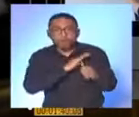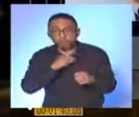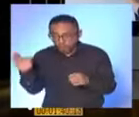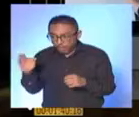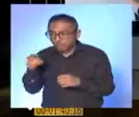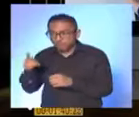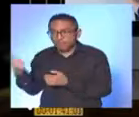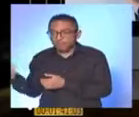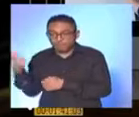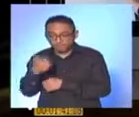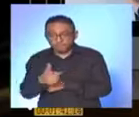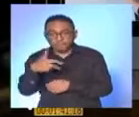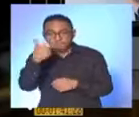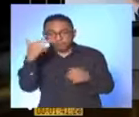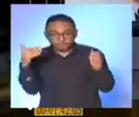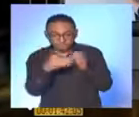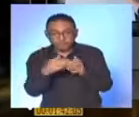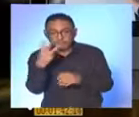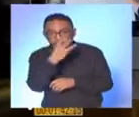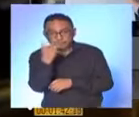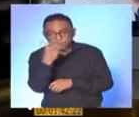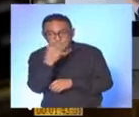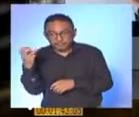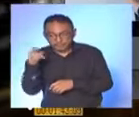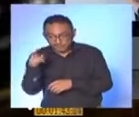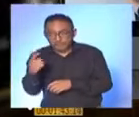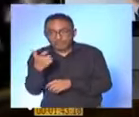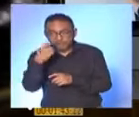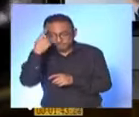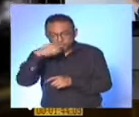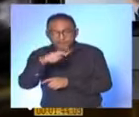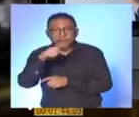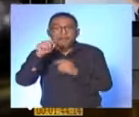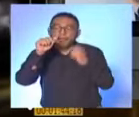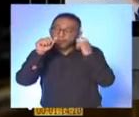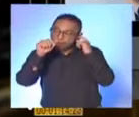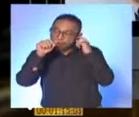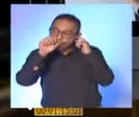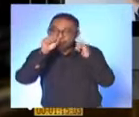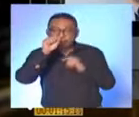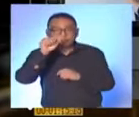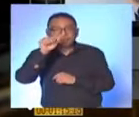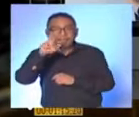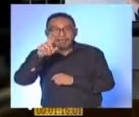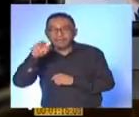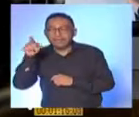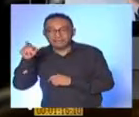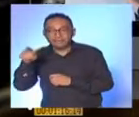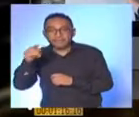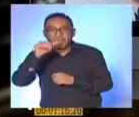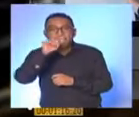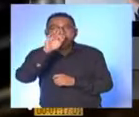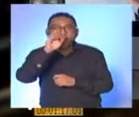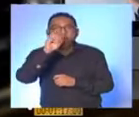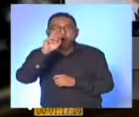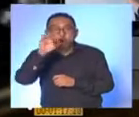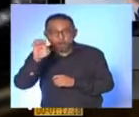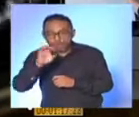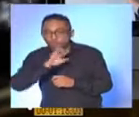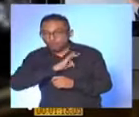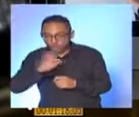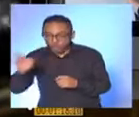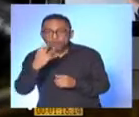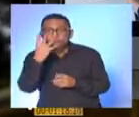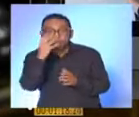un monto de 13.300 pesos de su fondo de ahorro para el retiro, cantidad que puede ser retirada en una sola emisión o en cuatro mensualidades de